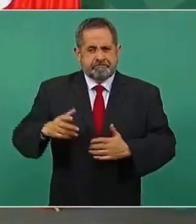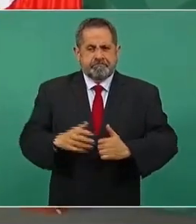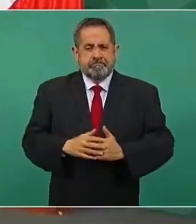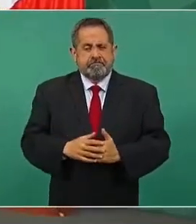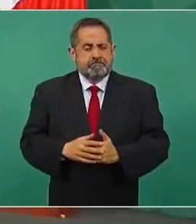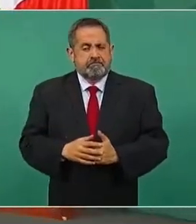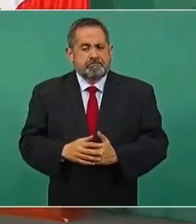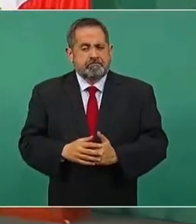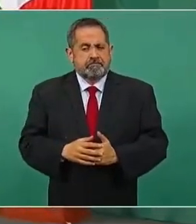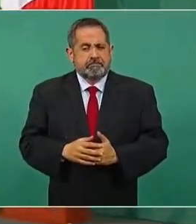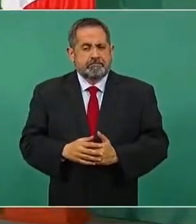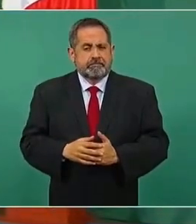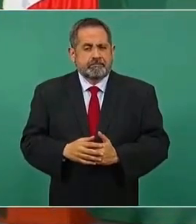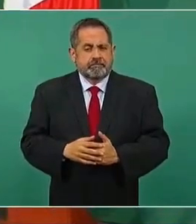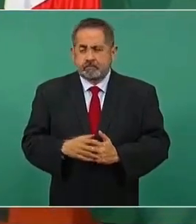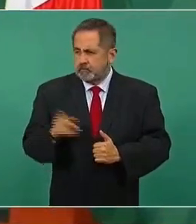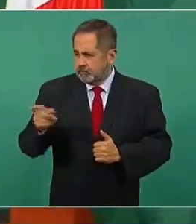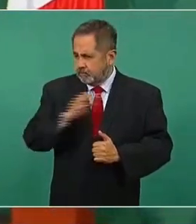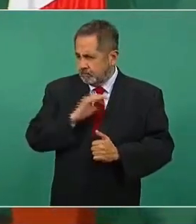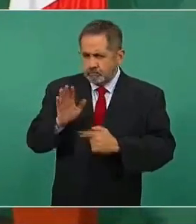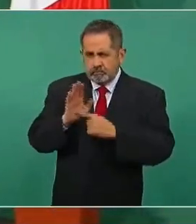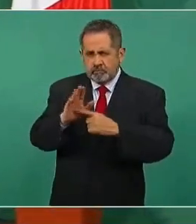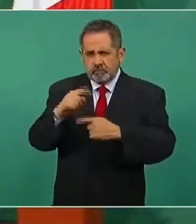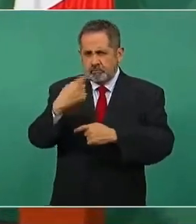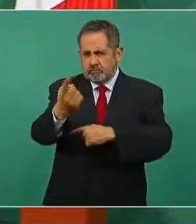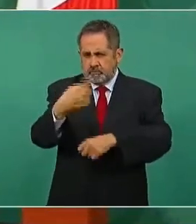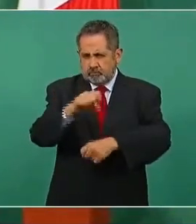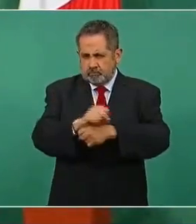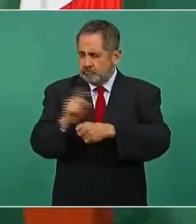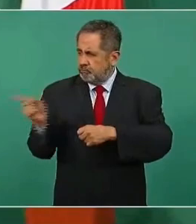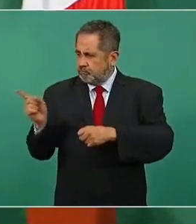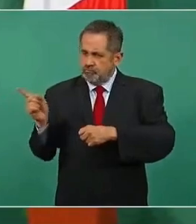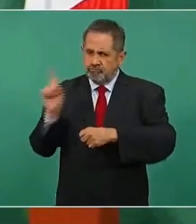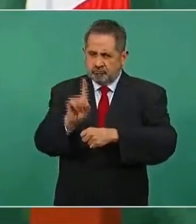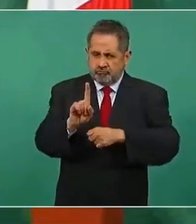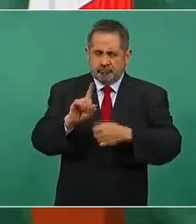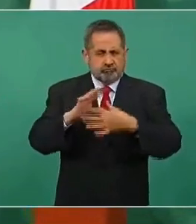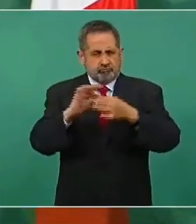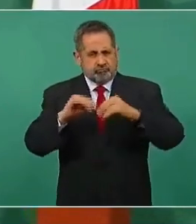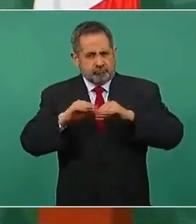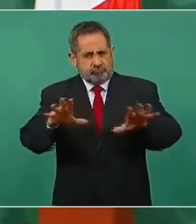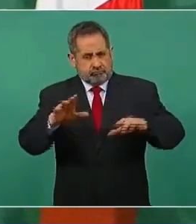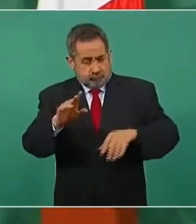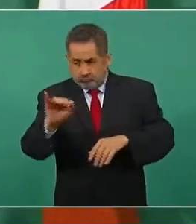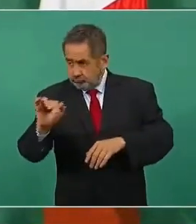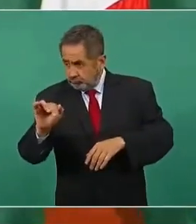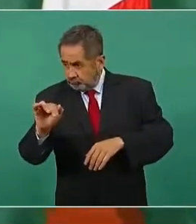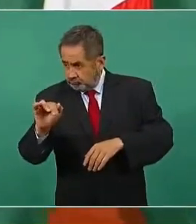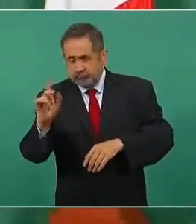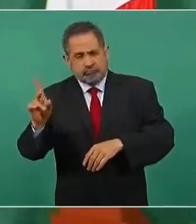Entonces, podría ser la semana próxima, ¿sí?